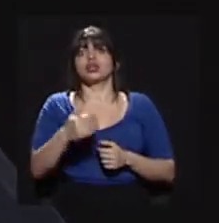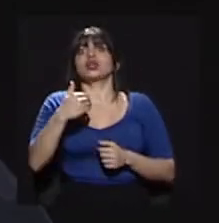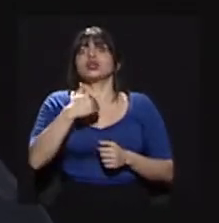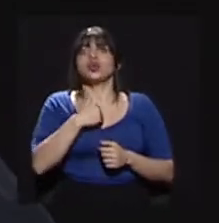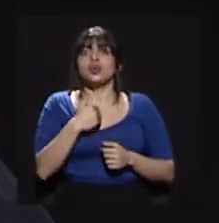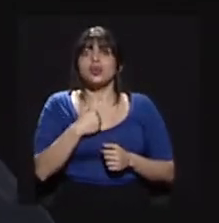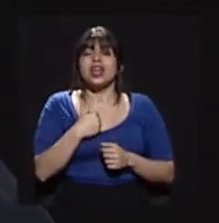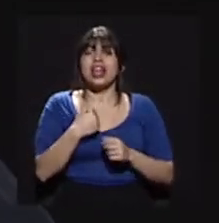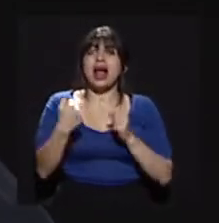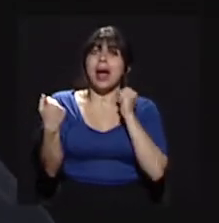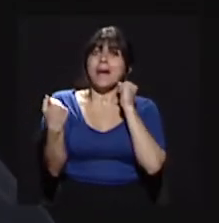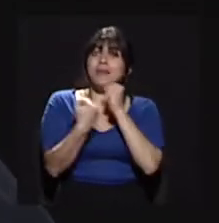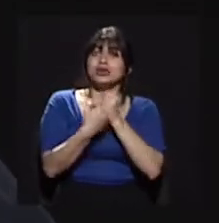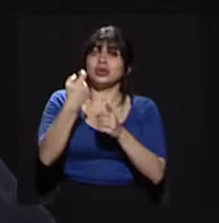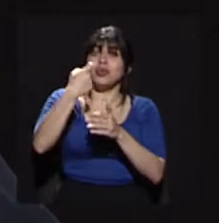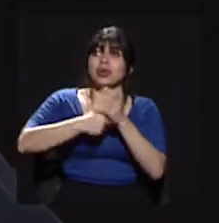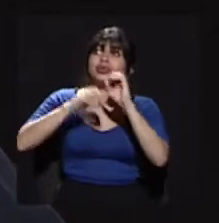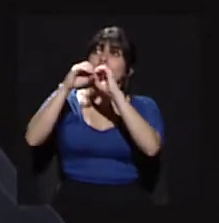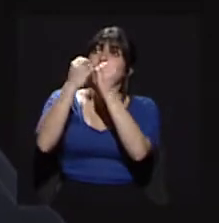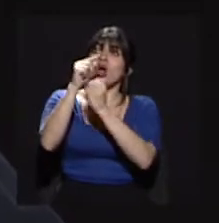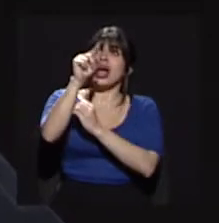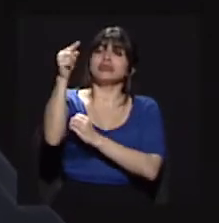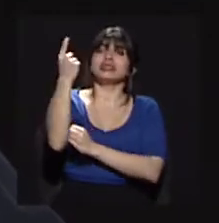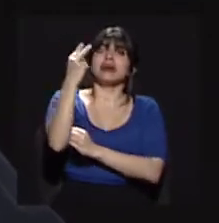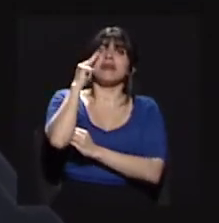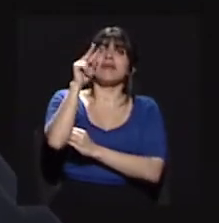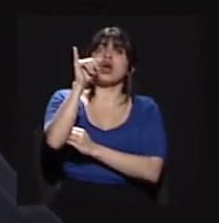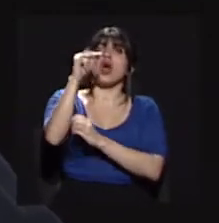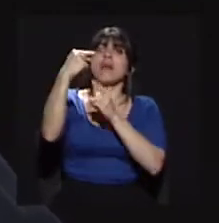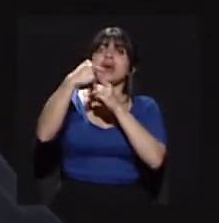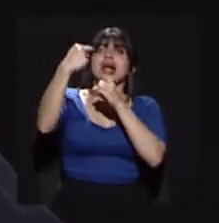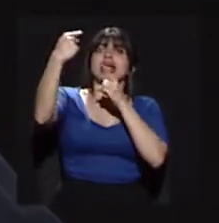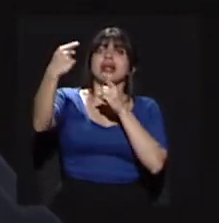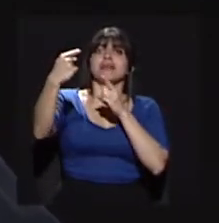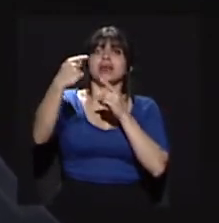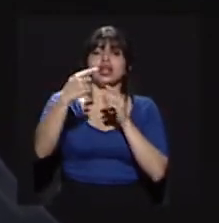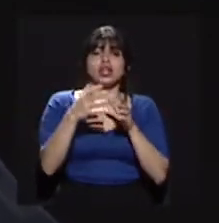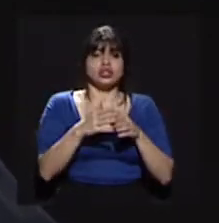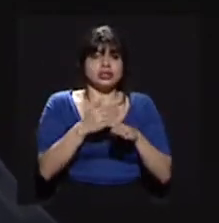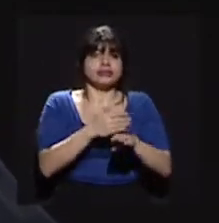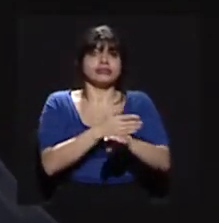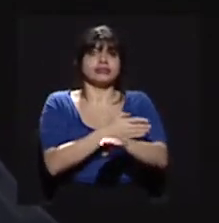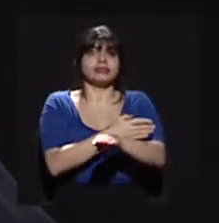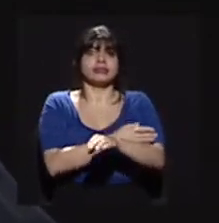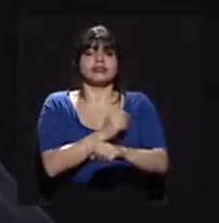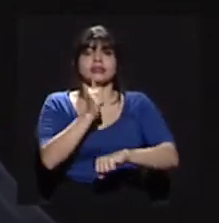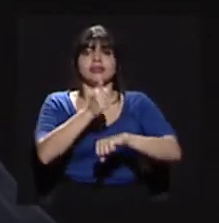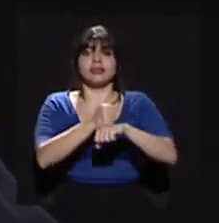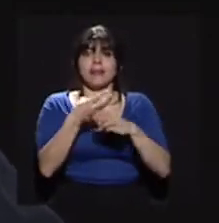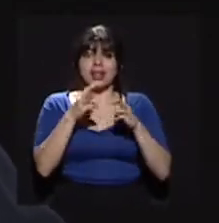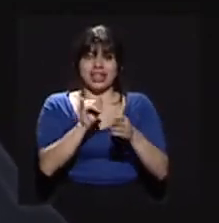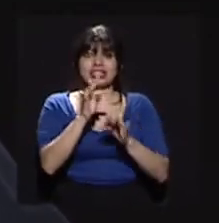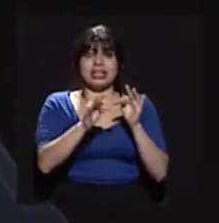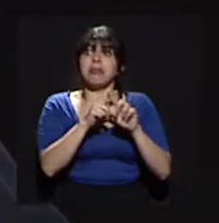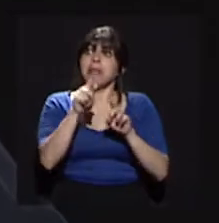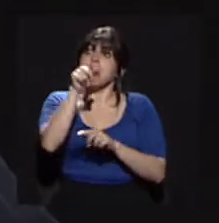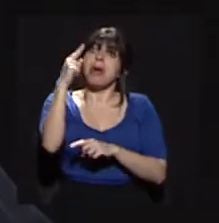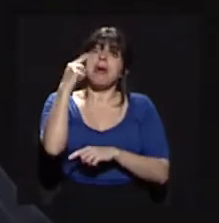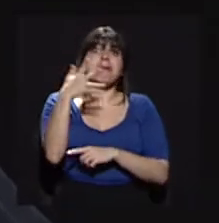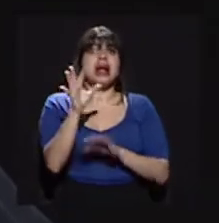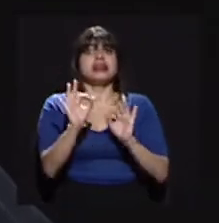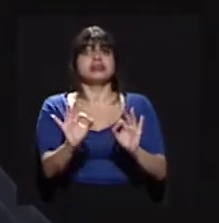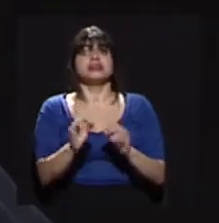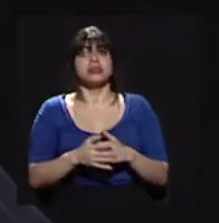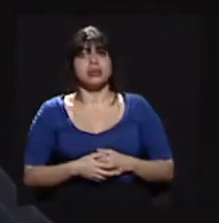fiscal de organismos que siempre mire como los enemigos de la gradualidad en la imposición de medidas de este tipo y sin embargo les parece muy razonable